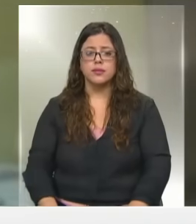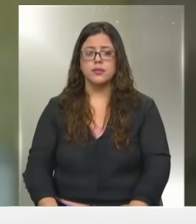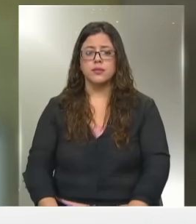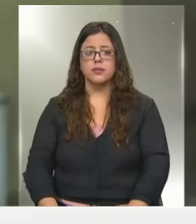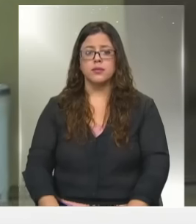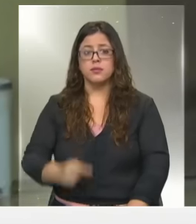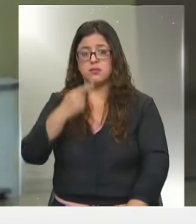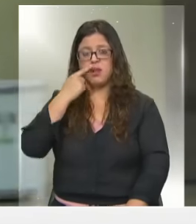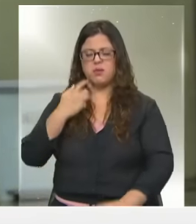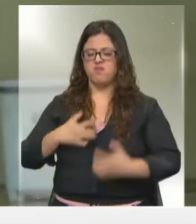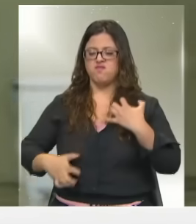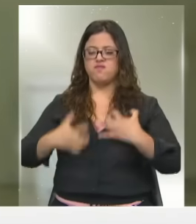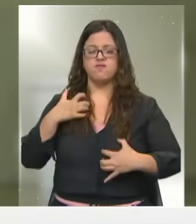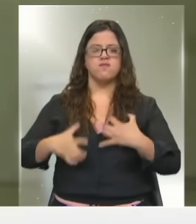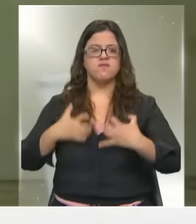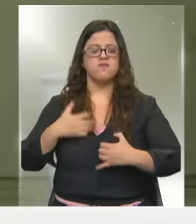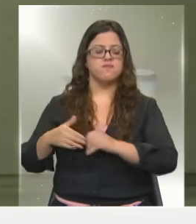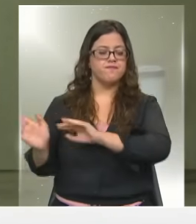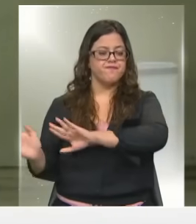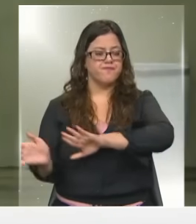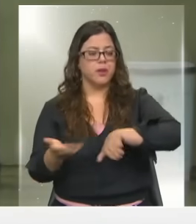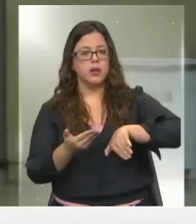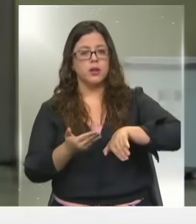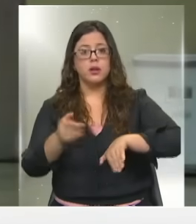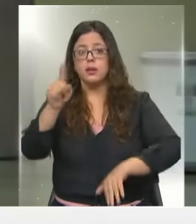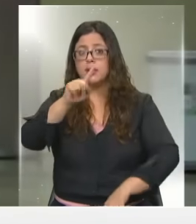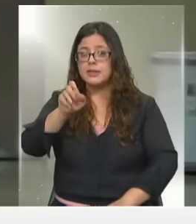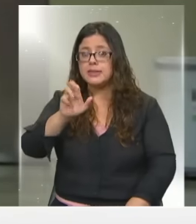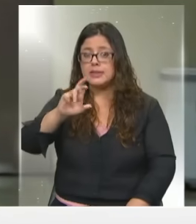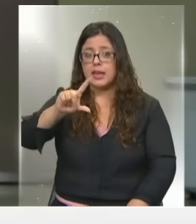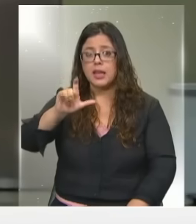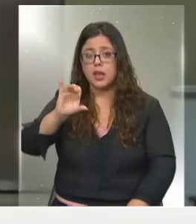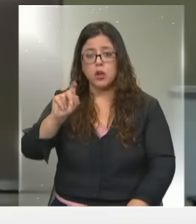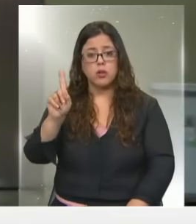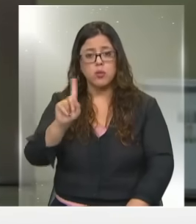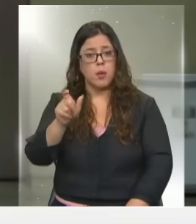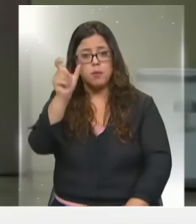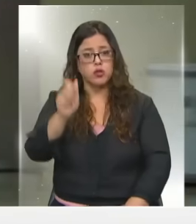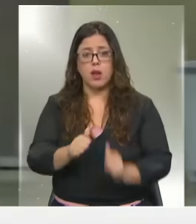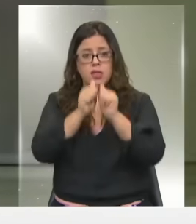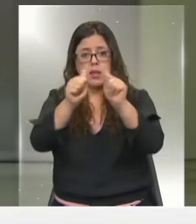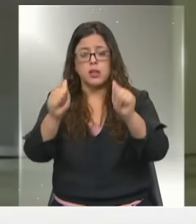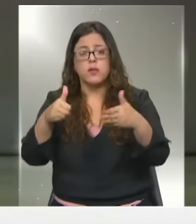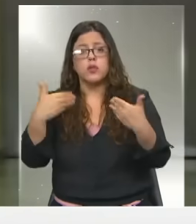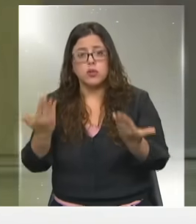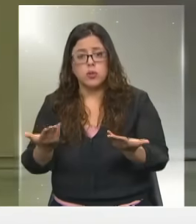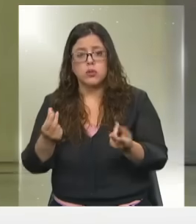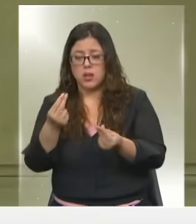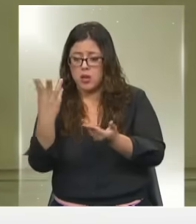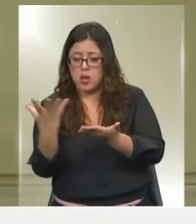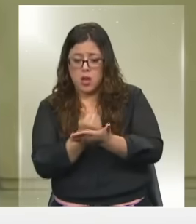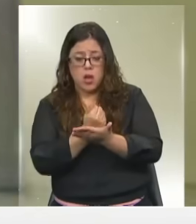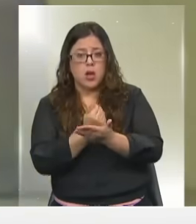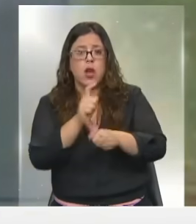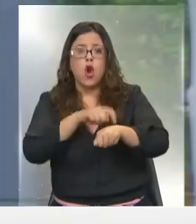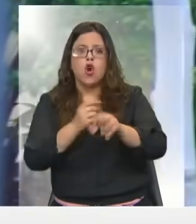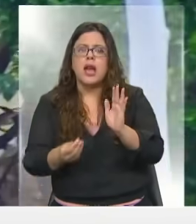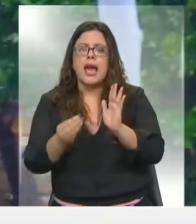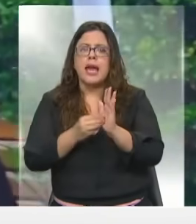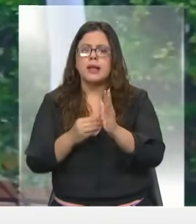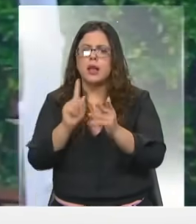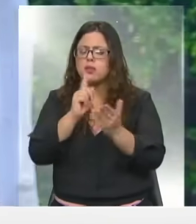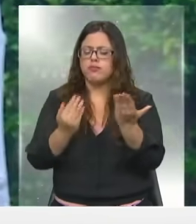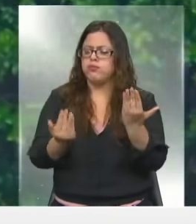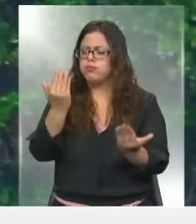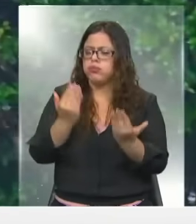Curiosamente molesto y hermético total, Sergio Heredia no es directivo. Por lo mismo, lo que ganó por horas extras no se compara a